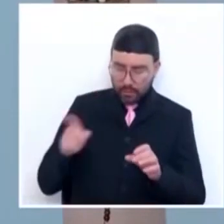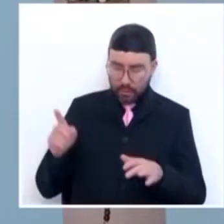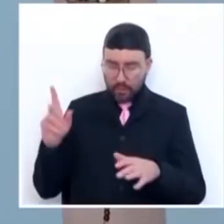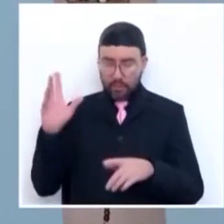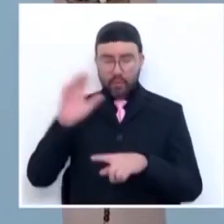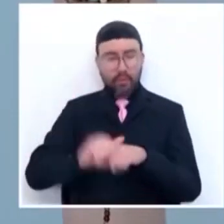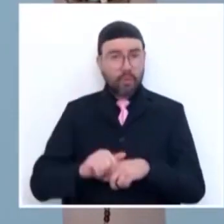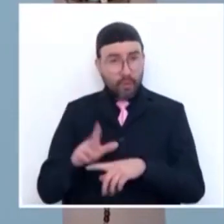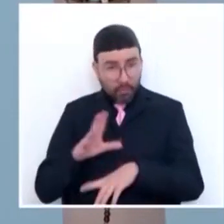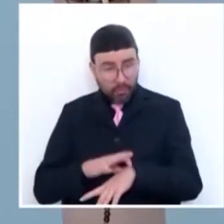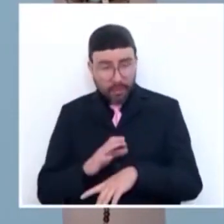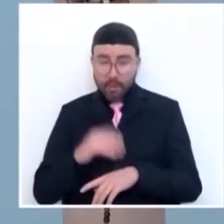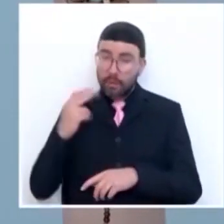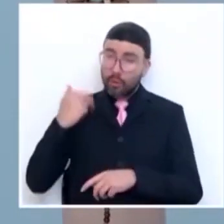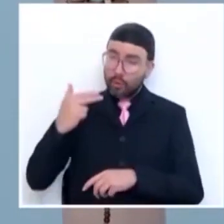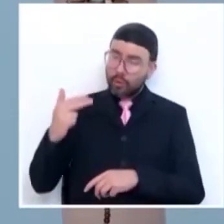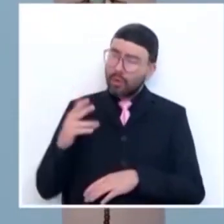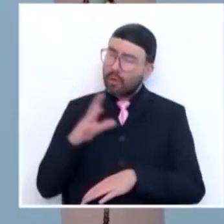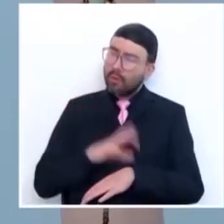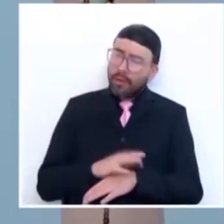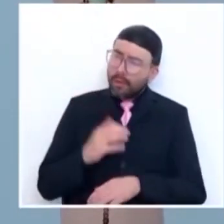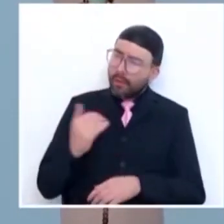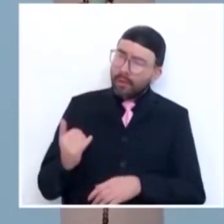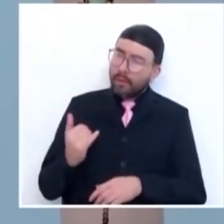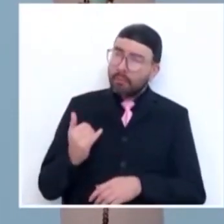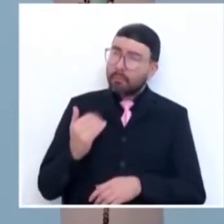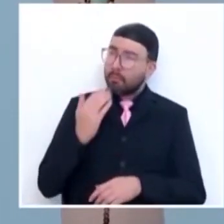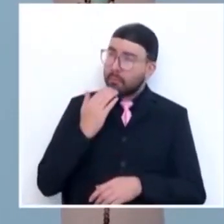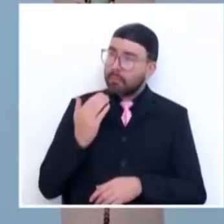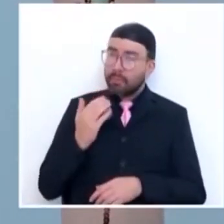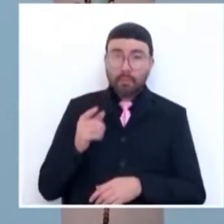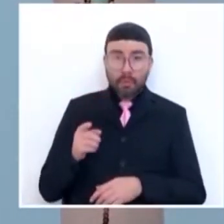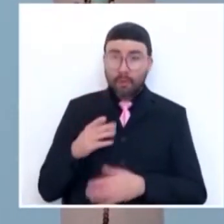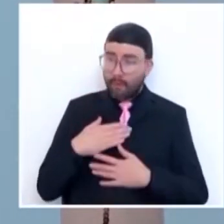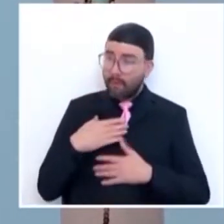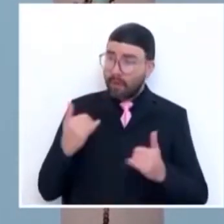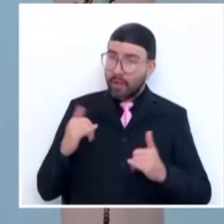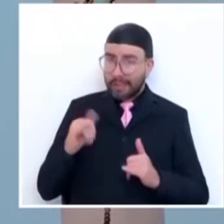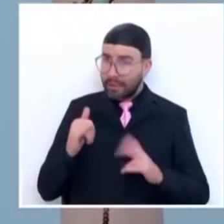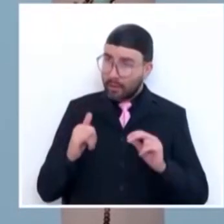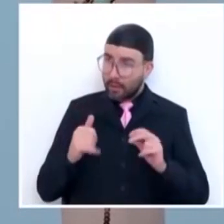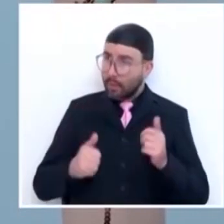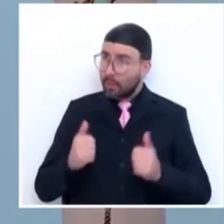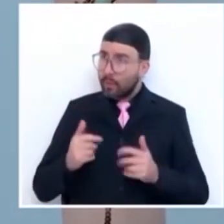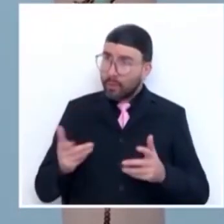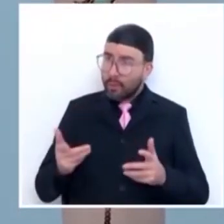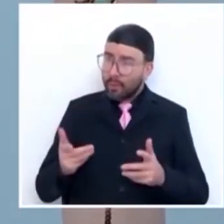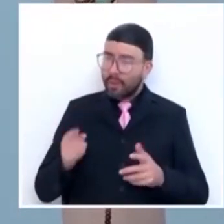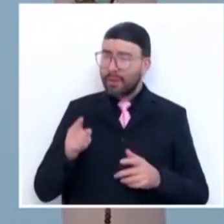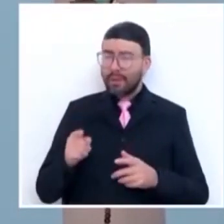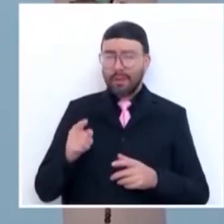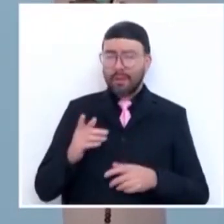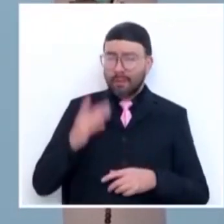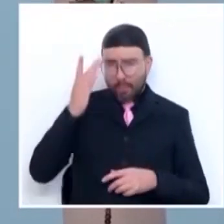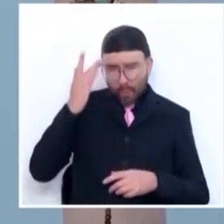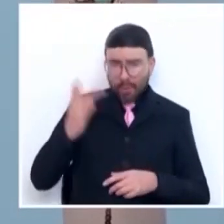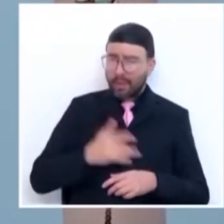en la historia clínica es aspectos como si hay felicidad o no. ¿A qué le achaca lo que